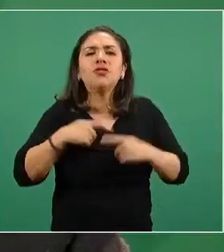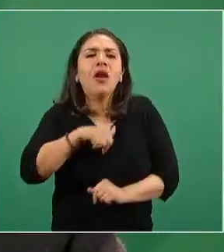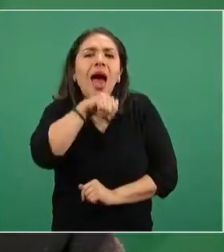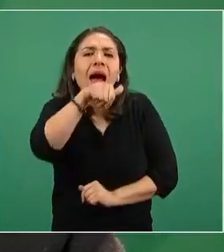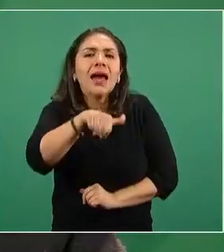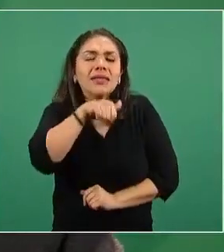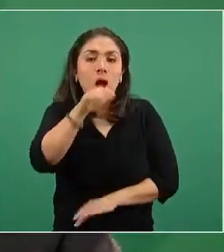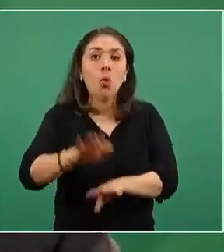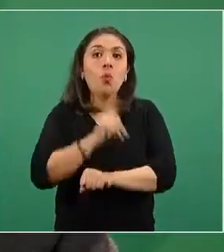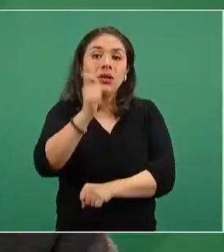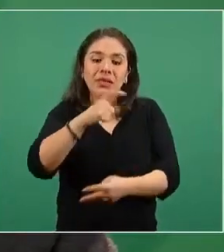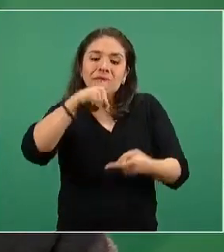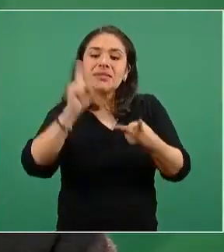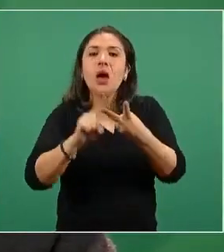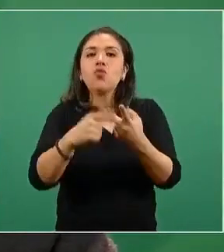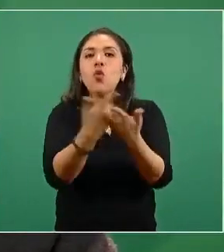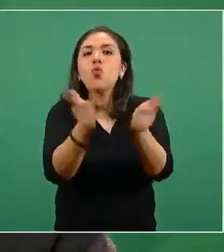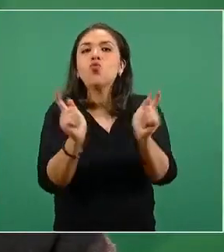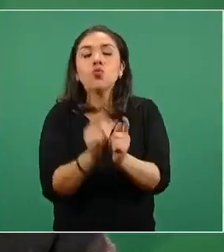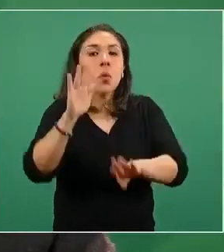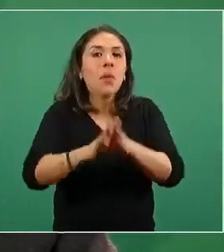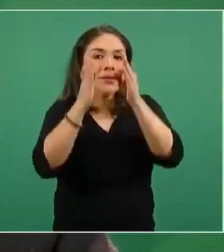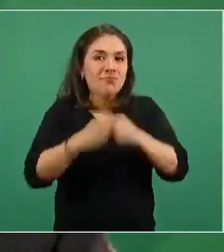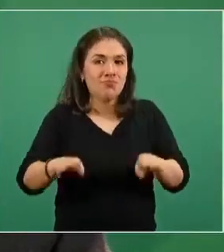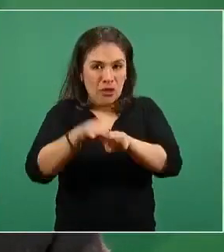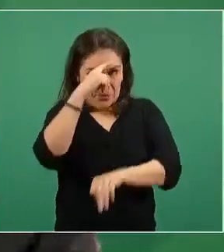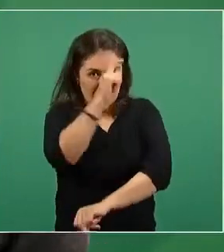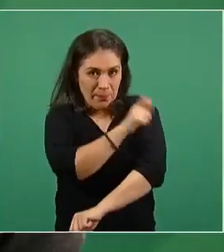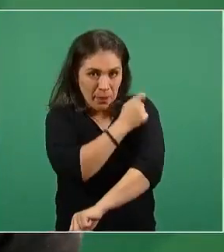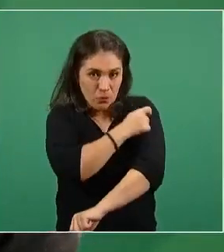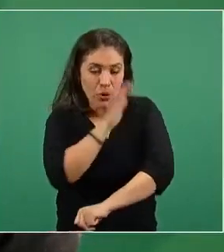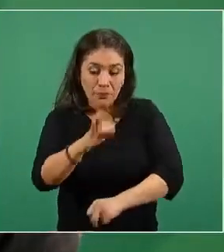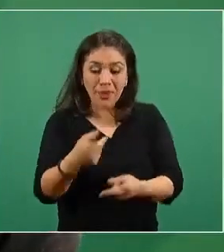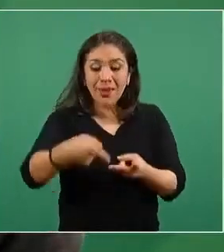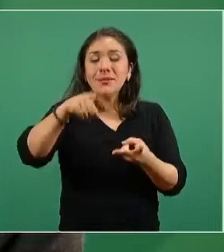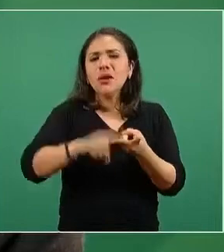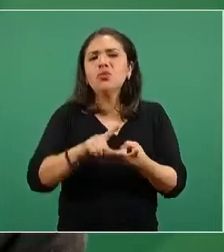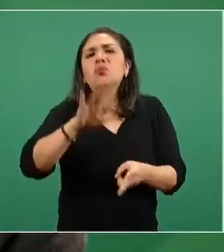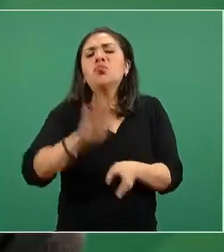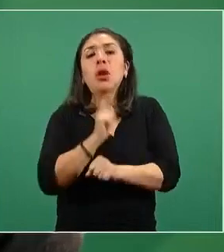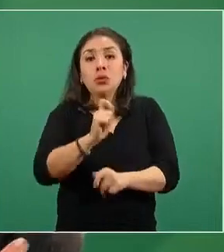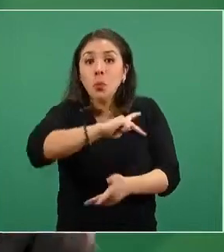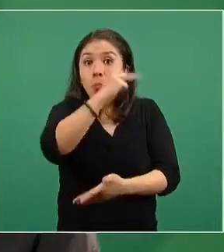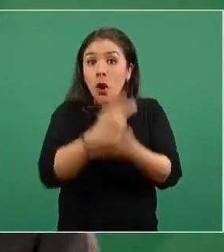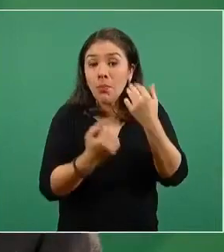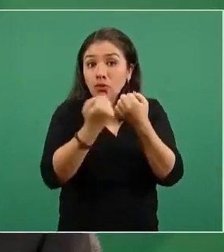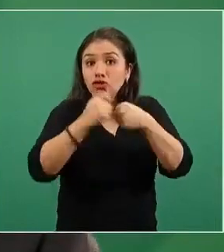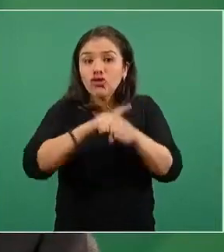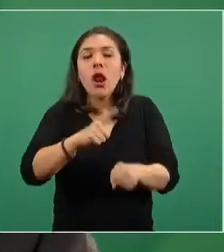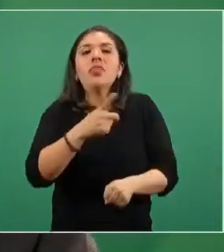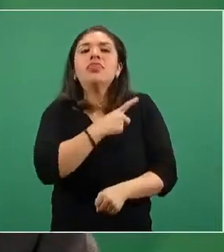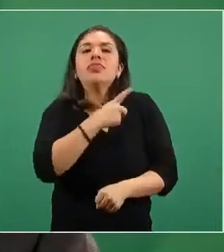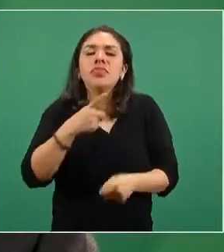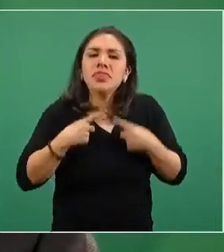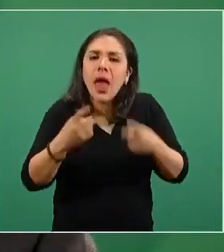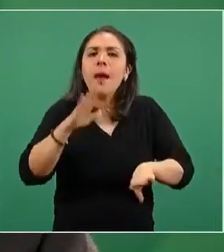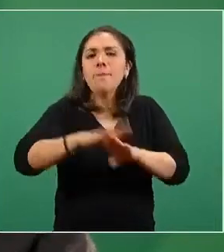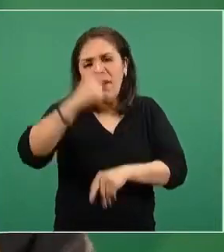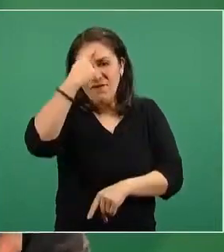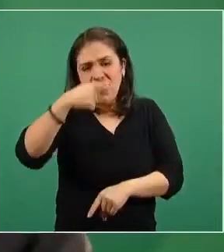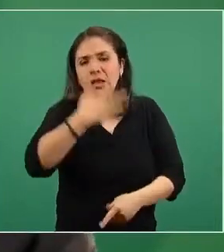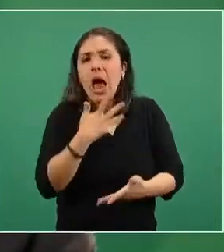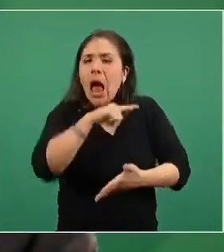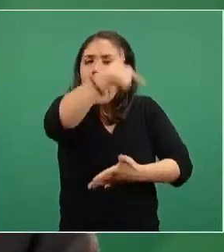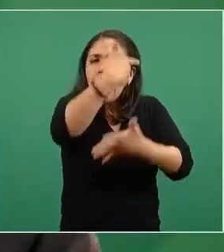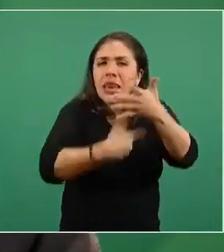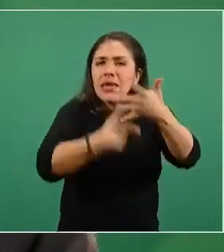porque son quienes van a ser vacunados en primer lugar, segundo porque los programas sociales facilitan el tener los censos, pero